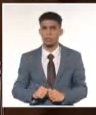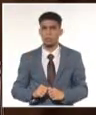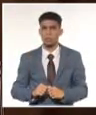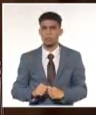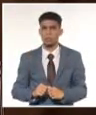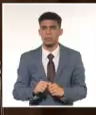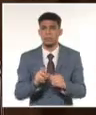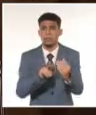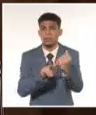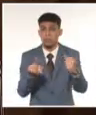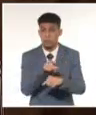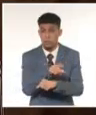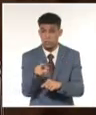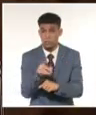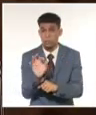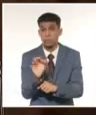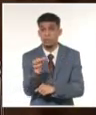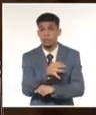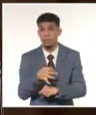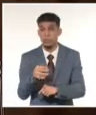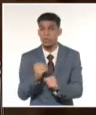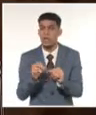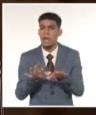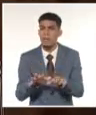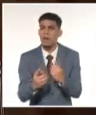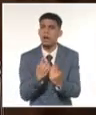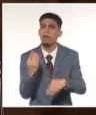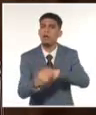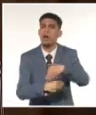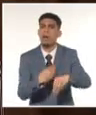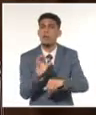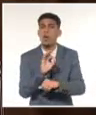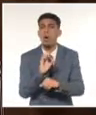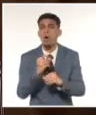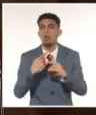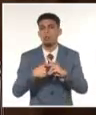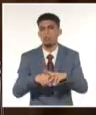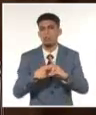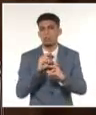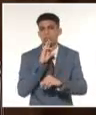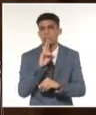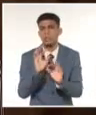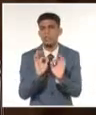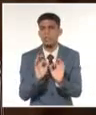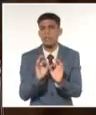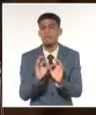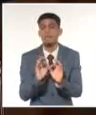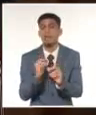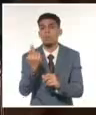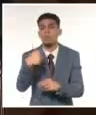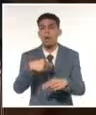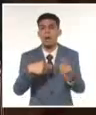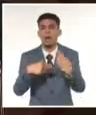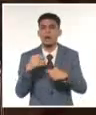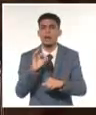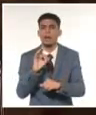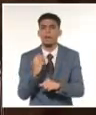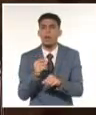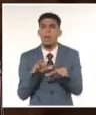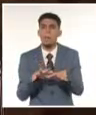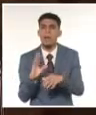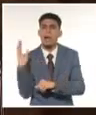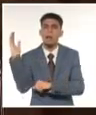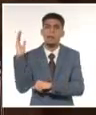esperan cambios y soluciones a sus problemas que no siempre pueden venir de la nación. Cada vez más debemos ser capaces de